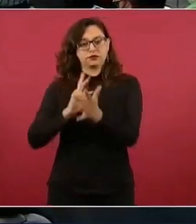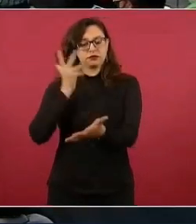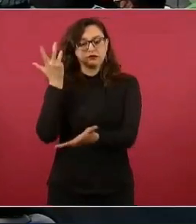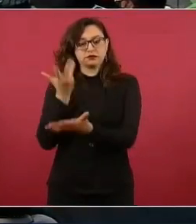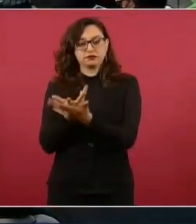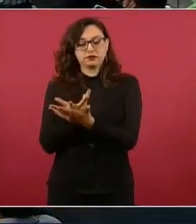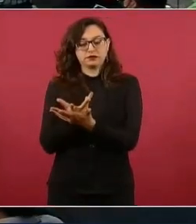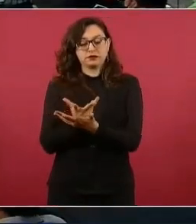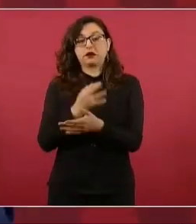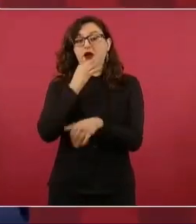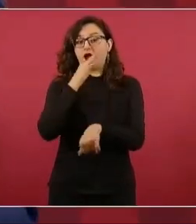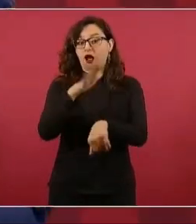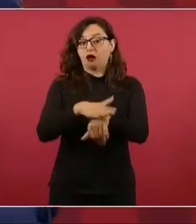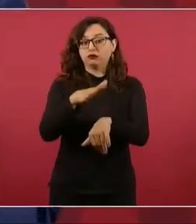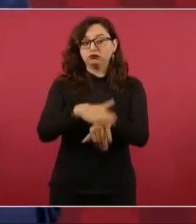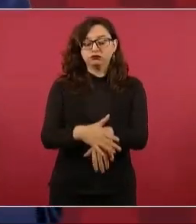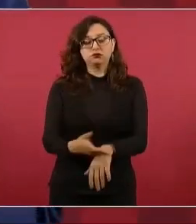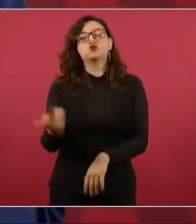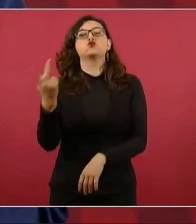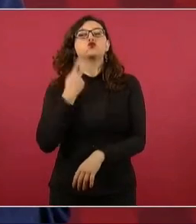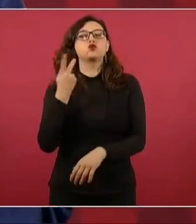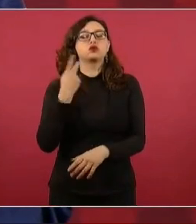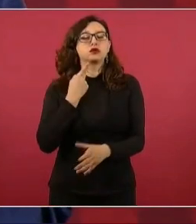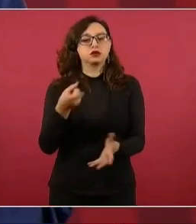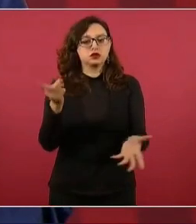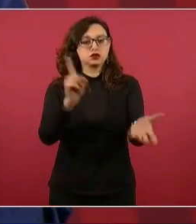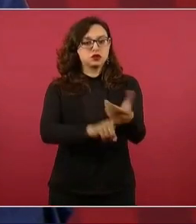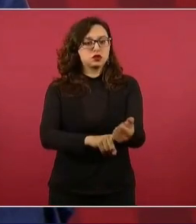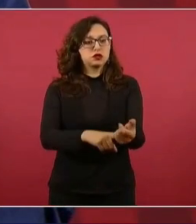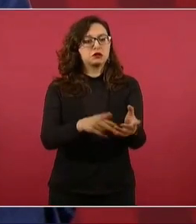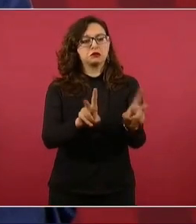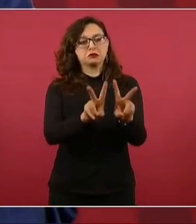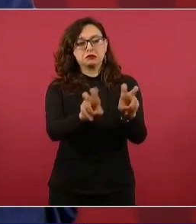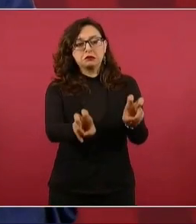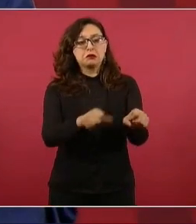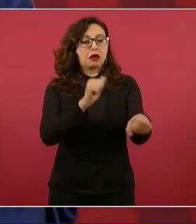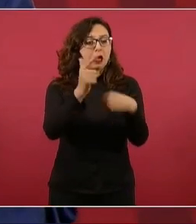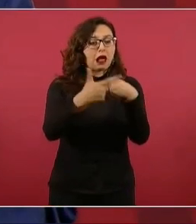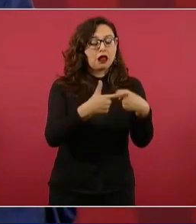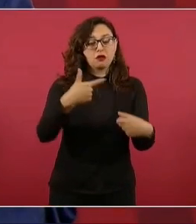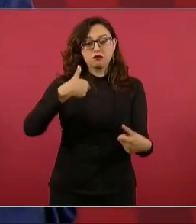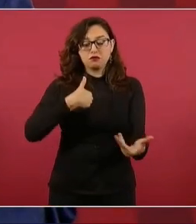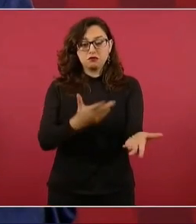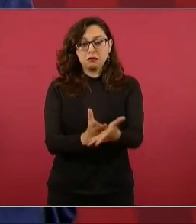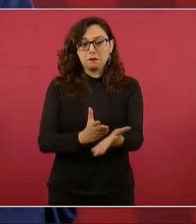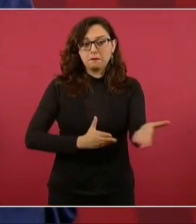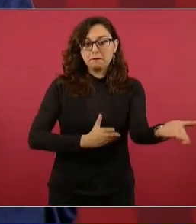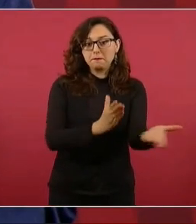a participar en política, ni a hablar de política,